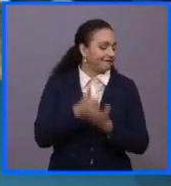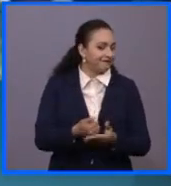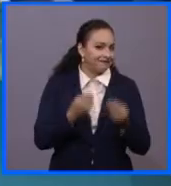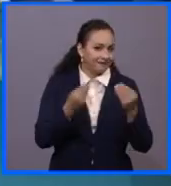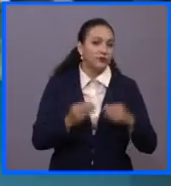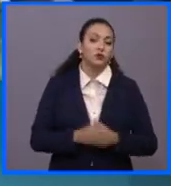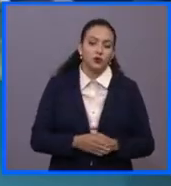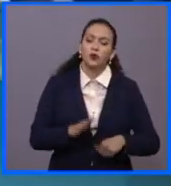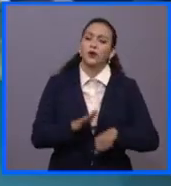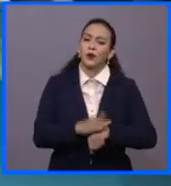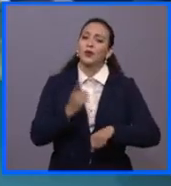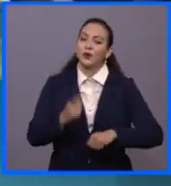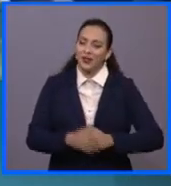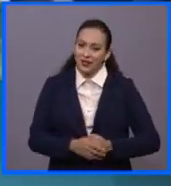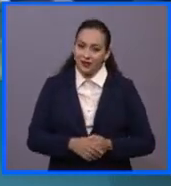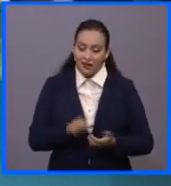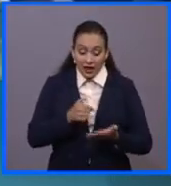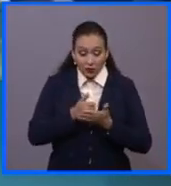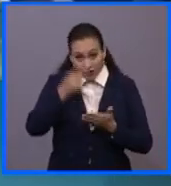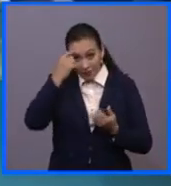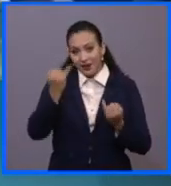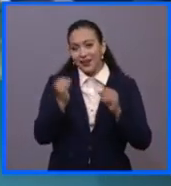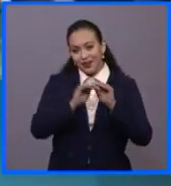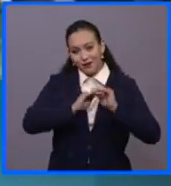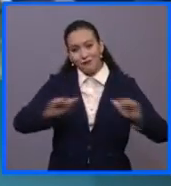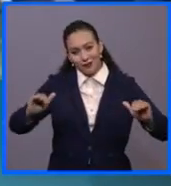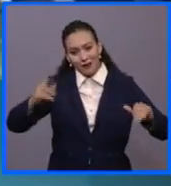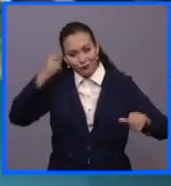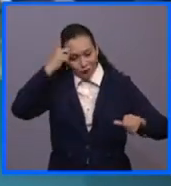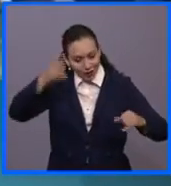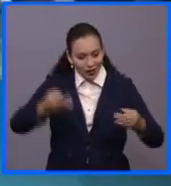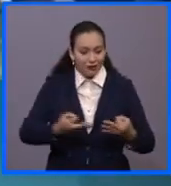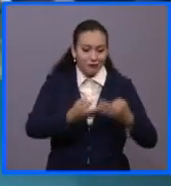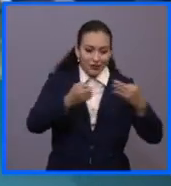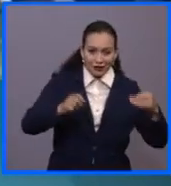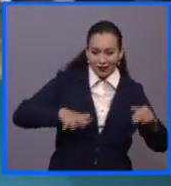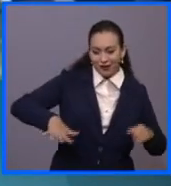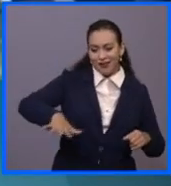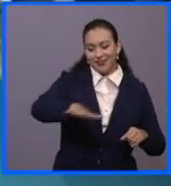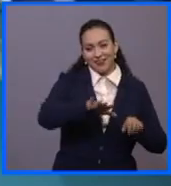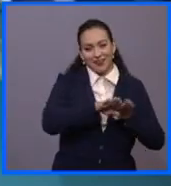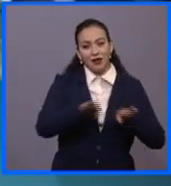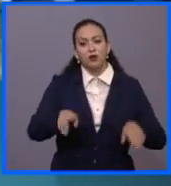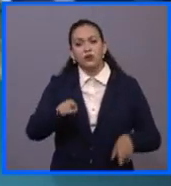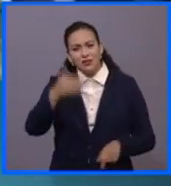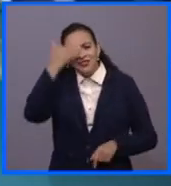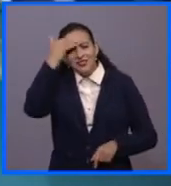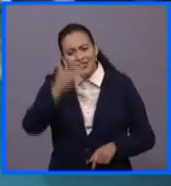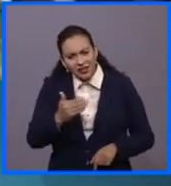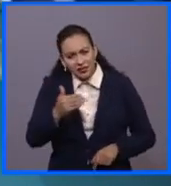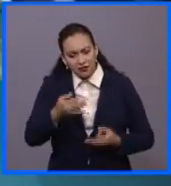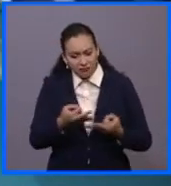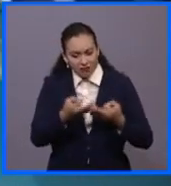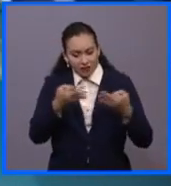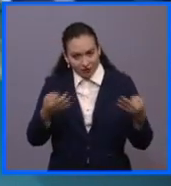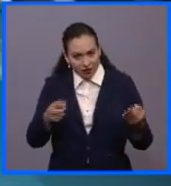busca regar la equidad, donde la tierra es cimiento y